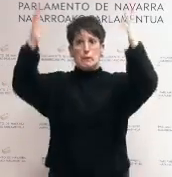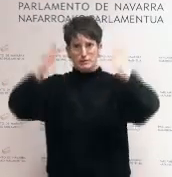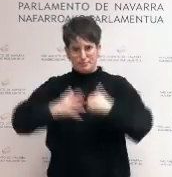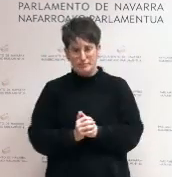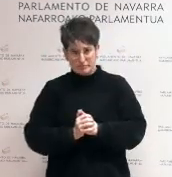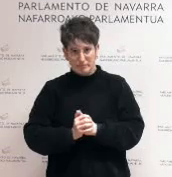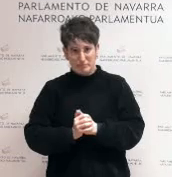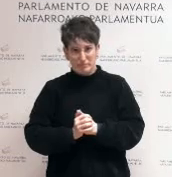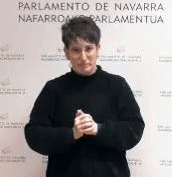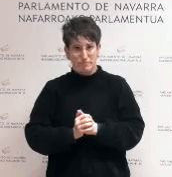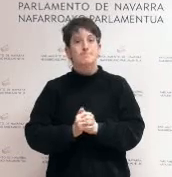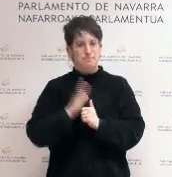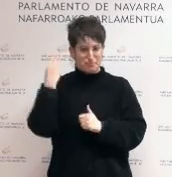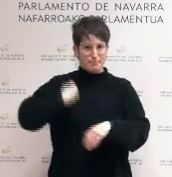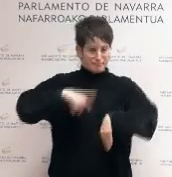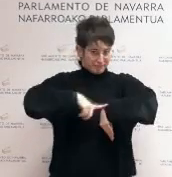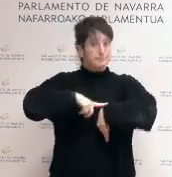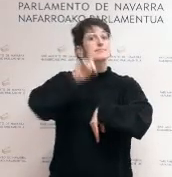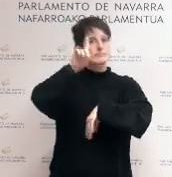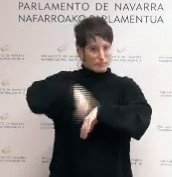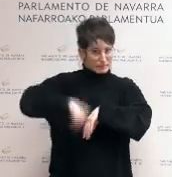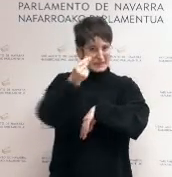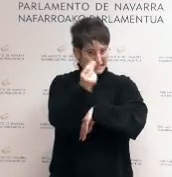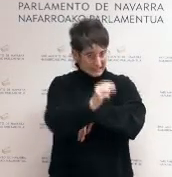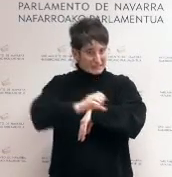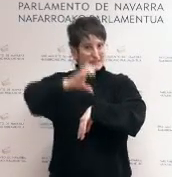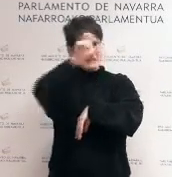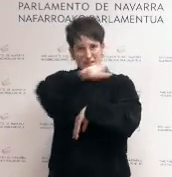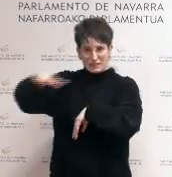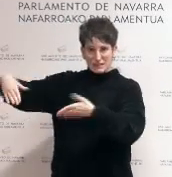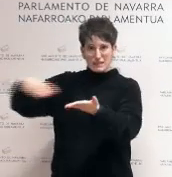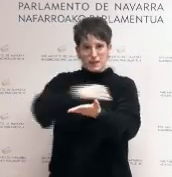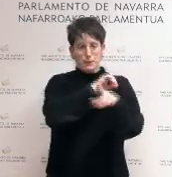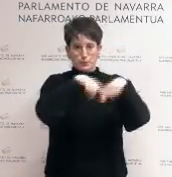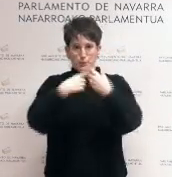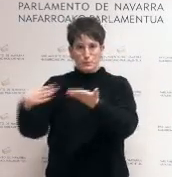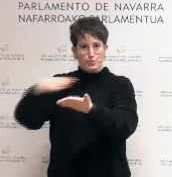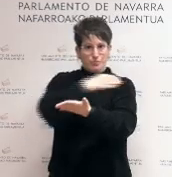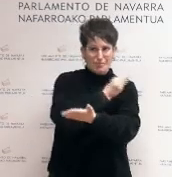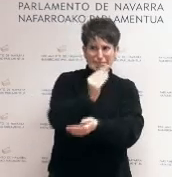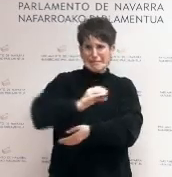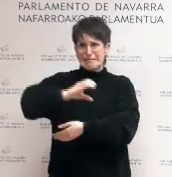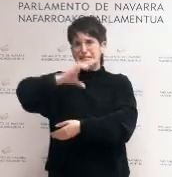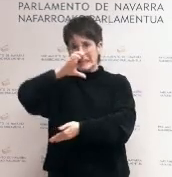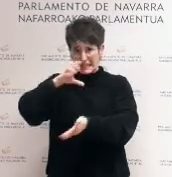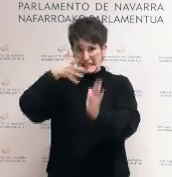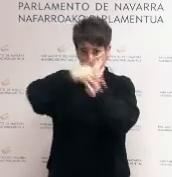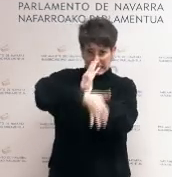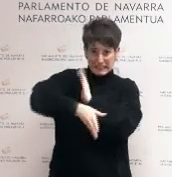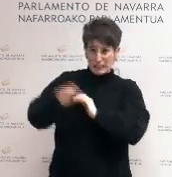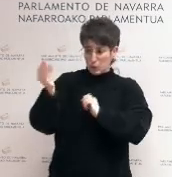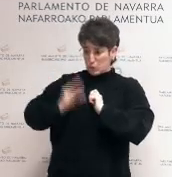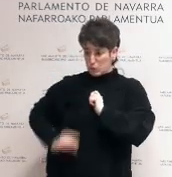conlleva también el aumento de la inflación y el coste de la vida para todas las familias, la constante pérdida del poder adquisitivo de la